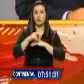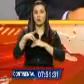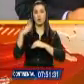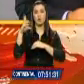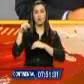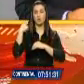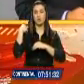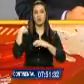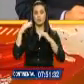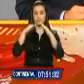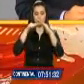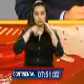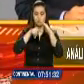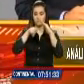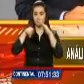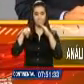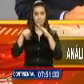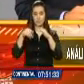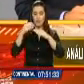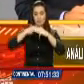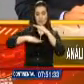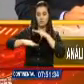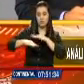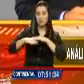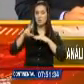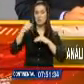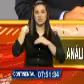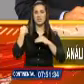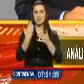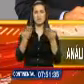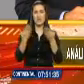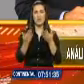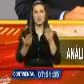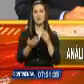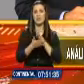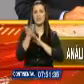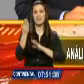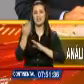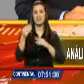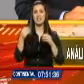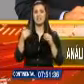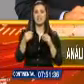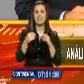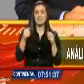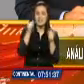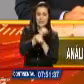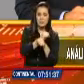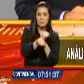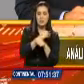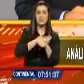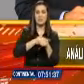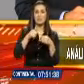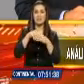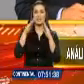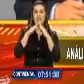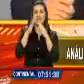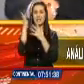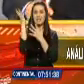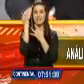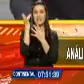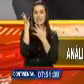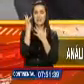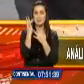refugio, sótano, no tenemos a dónde ir, atrapados sin salida. Estamos en casa esperando, o